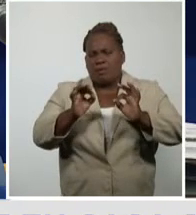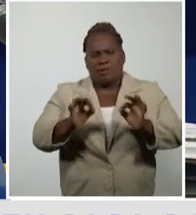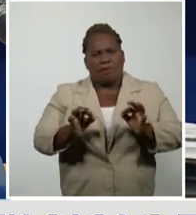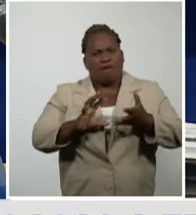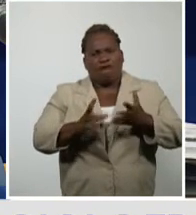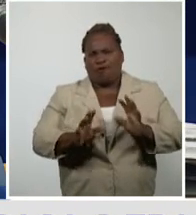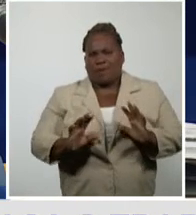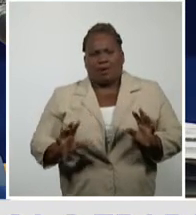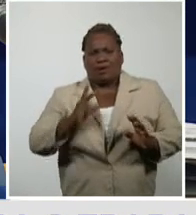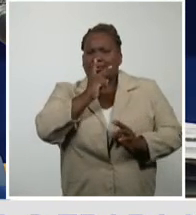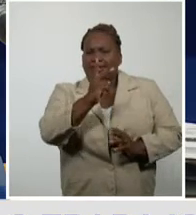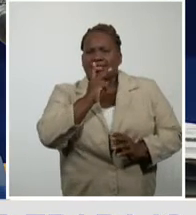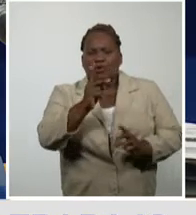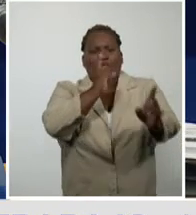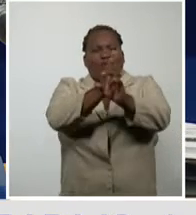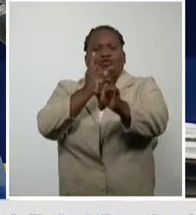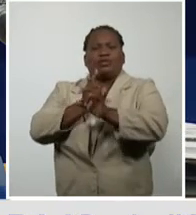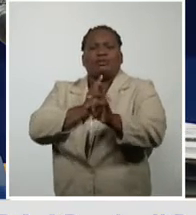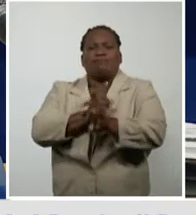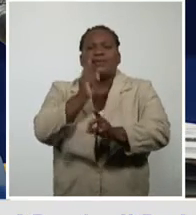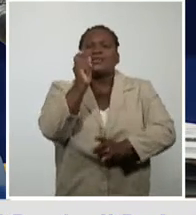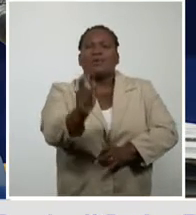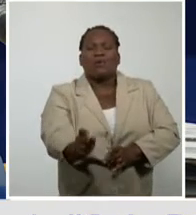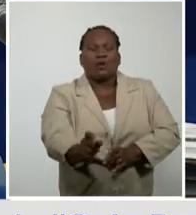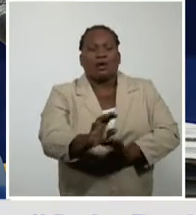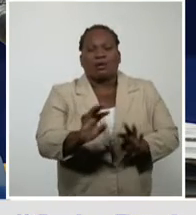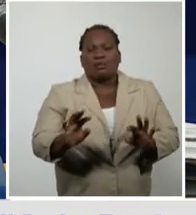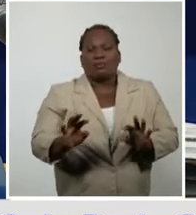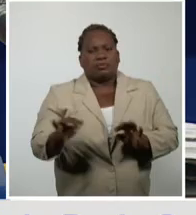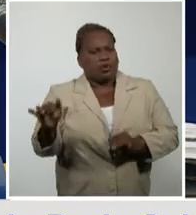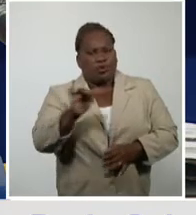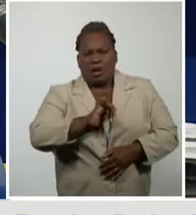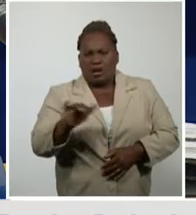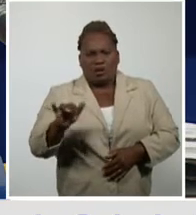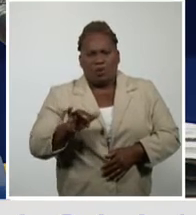los contactos de esas personas.